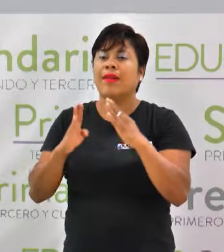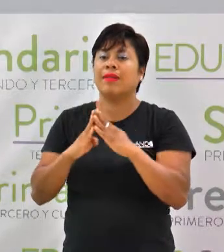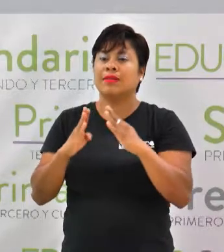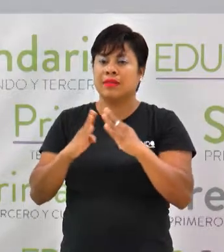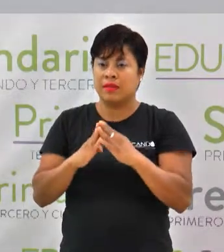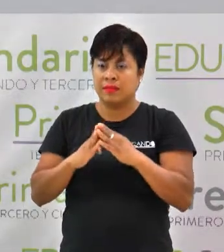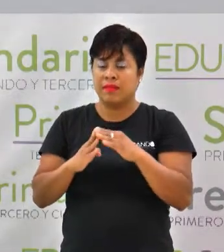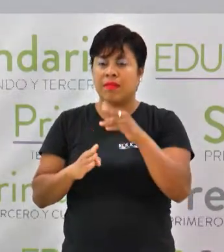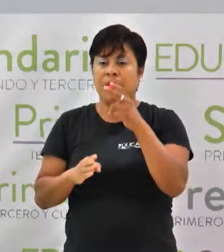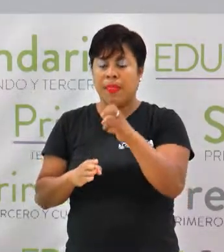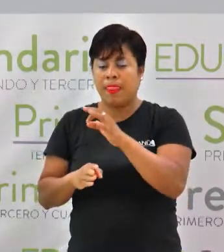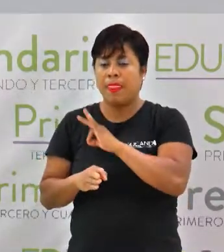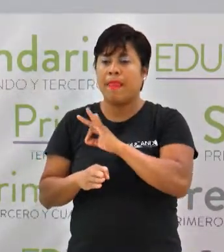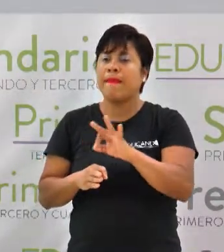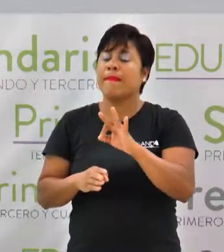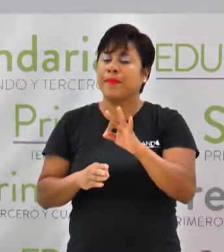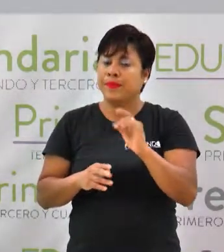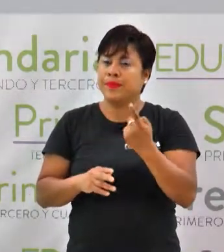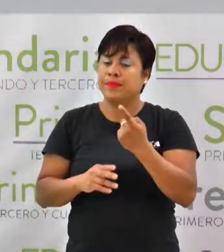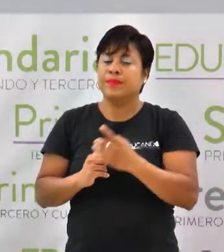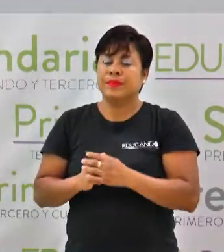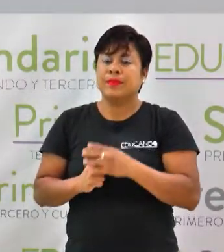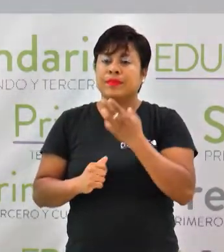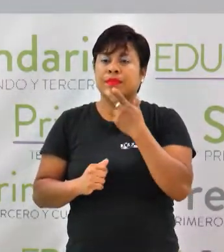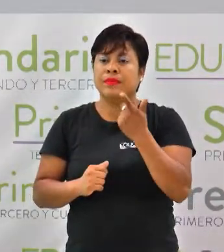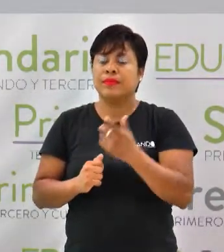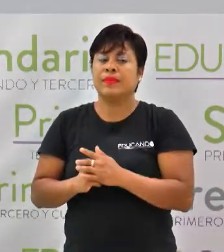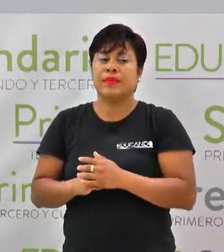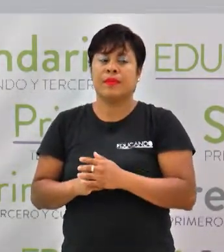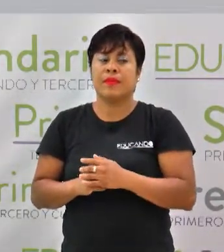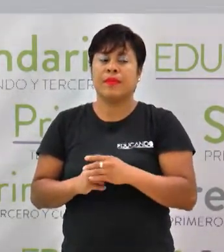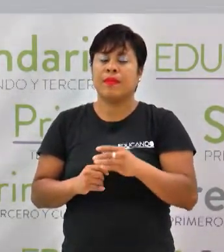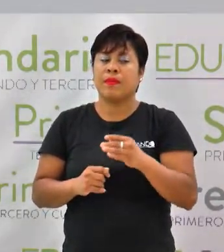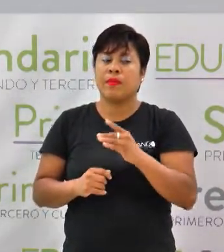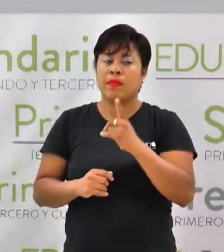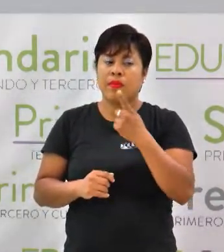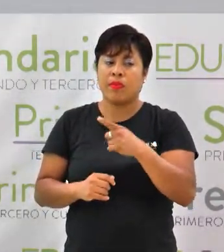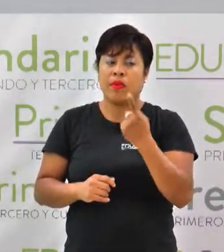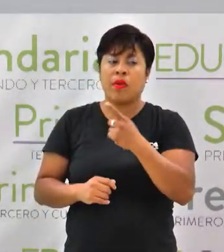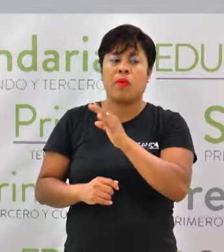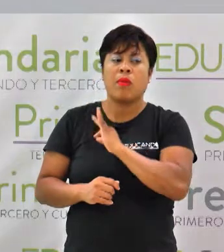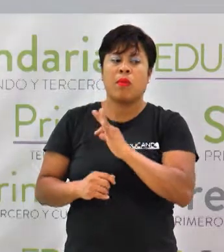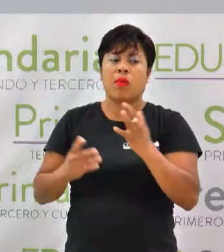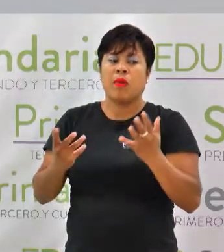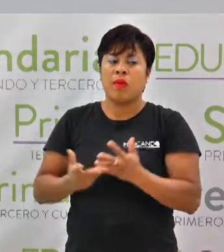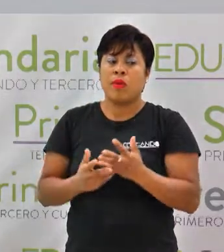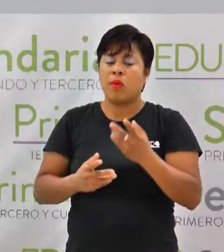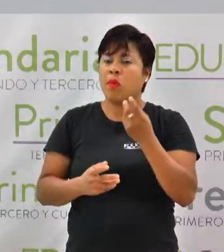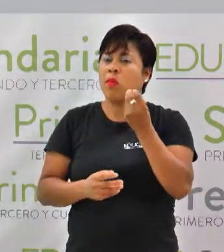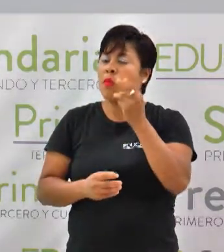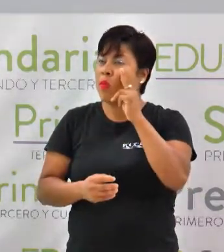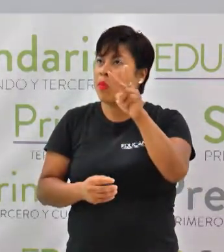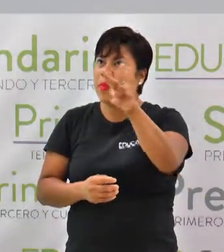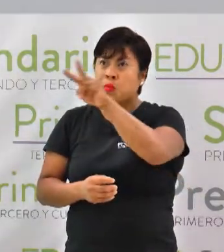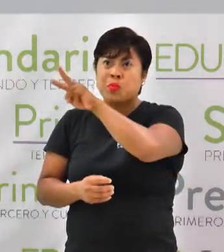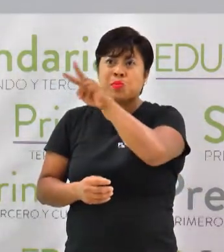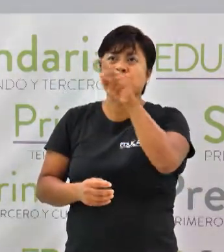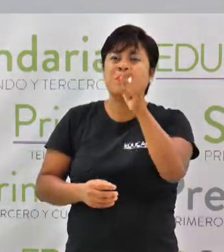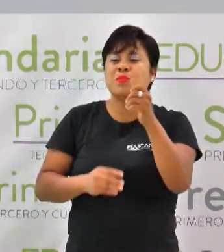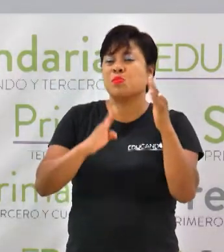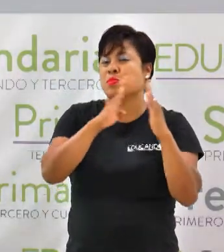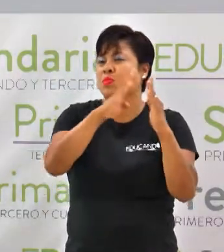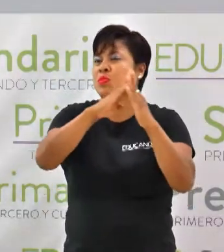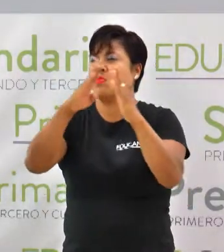las casas. Esto me va a ser muy útil porque tú has observado en tu localidad que vemos hacia todos lados muchas